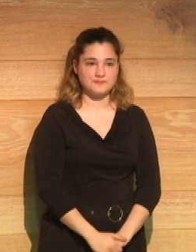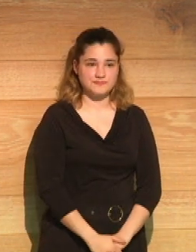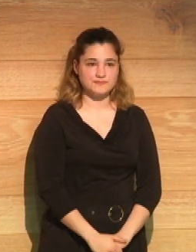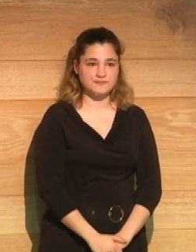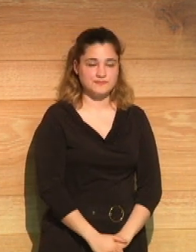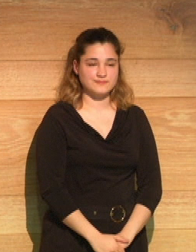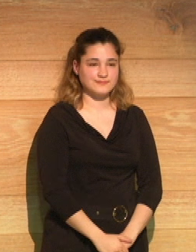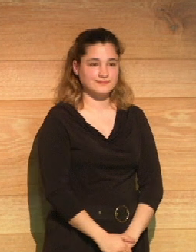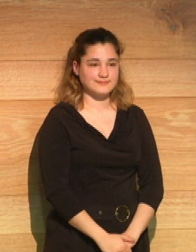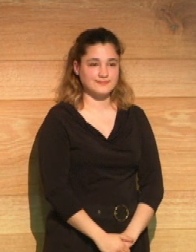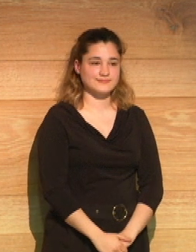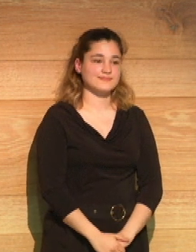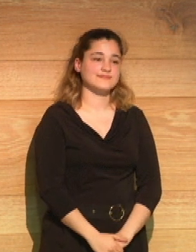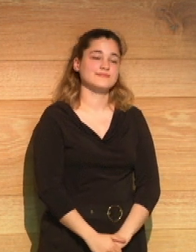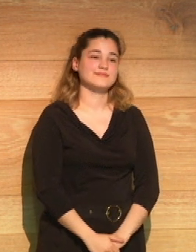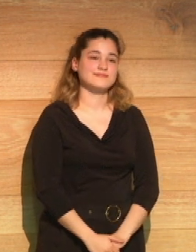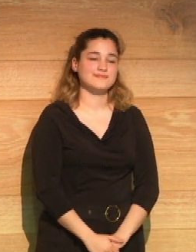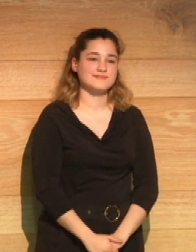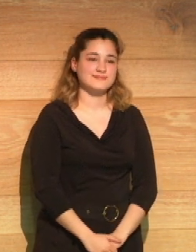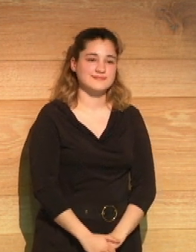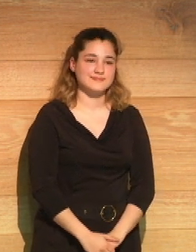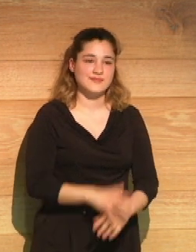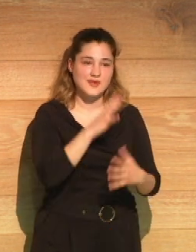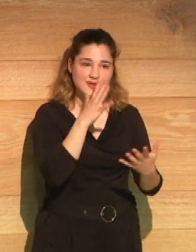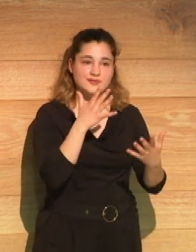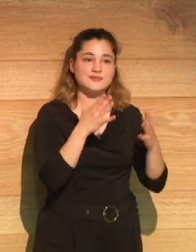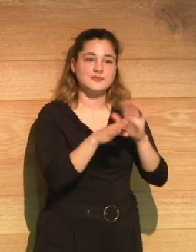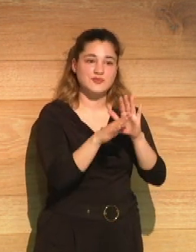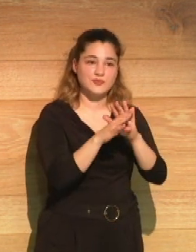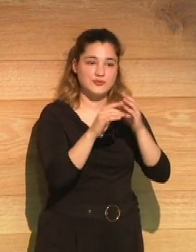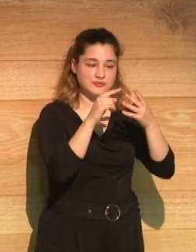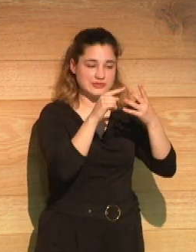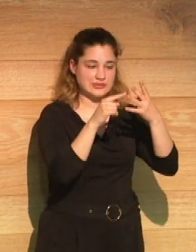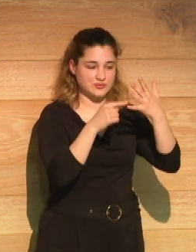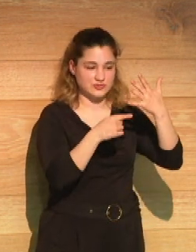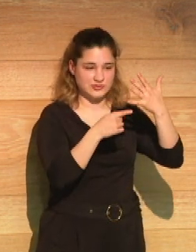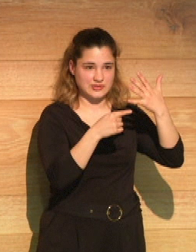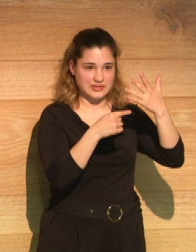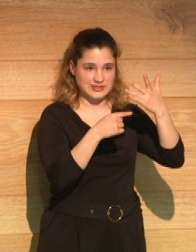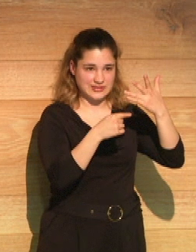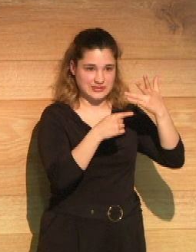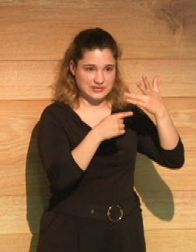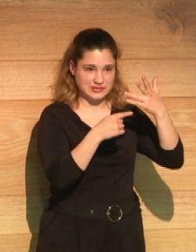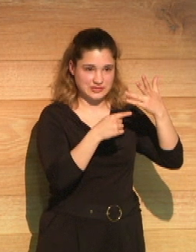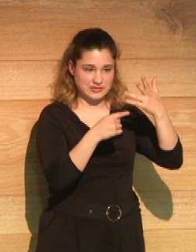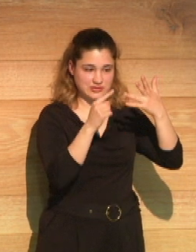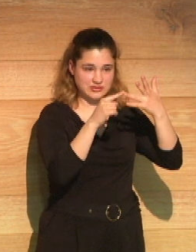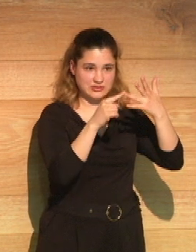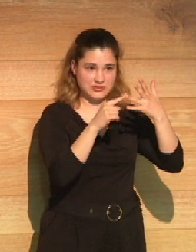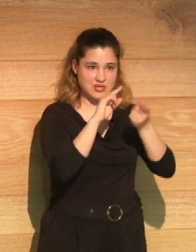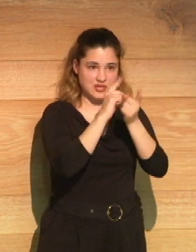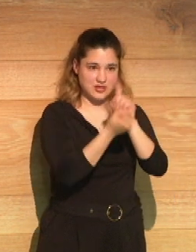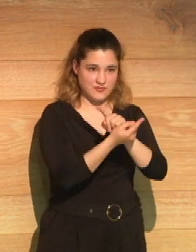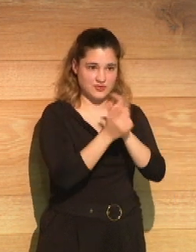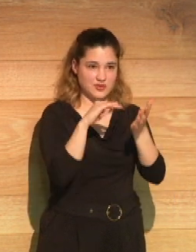Continuamos entonces con los otros tres factores de cambio. Uno es el cambio tecnológico y obviamente se refiere a cómo